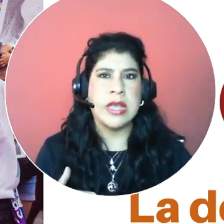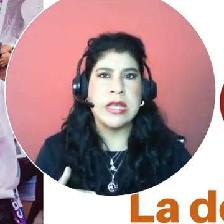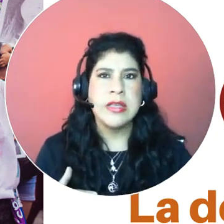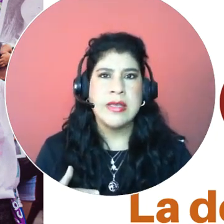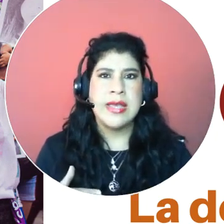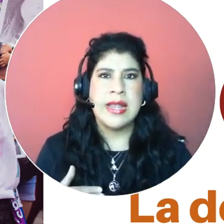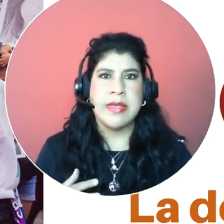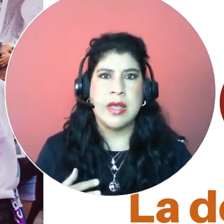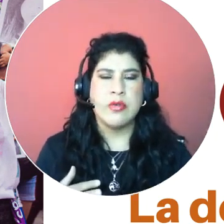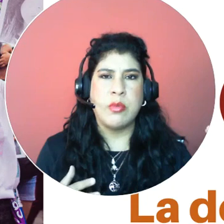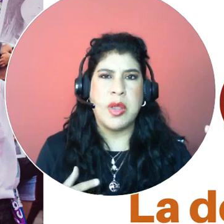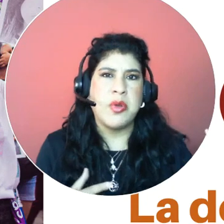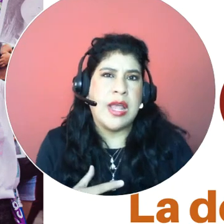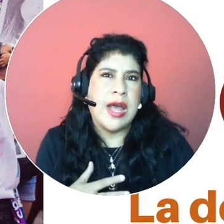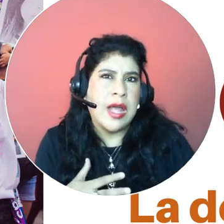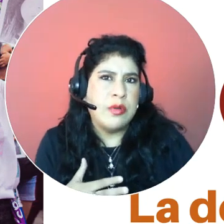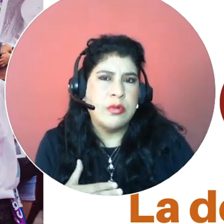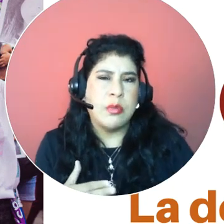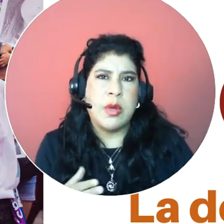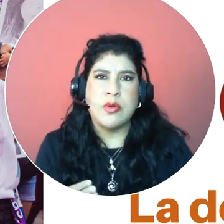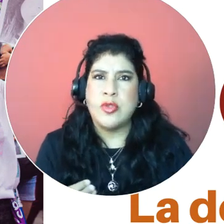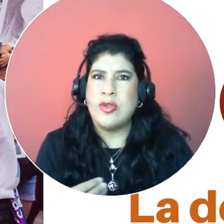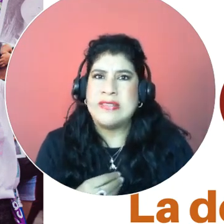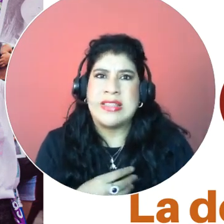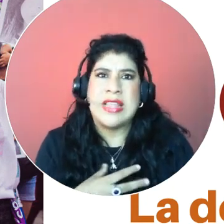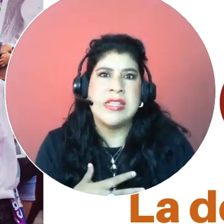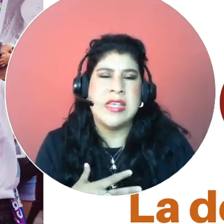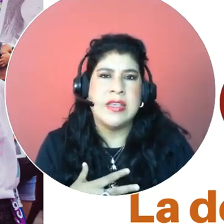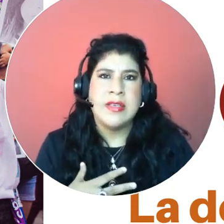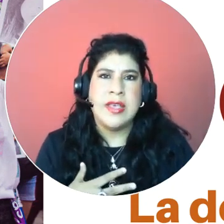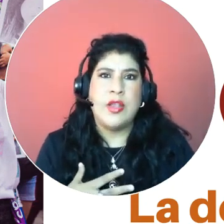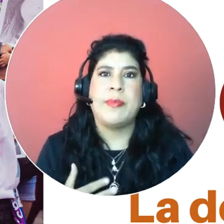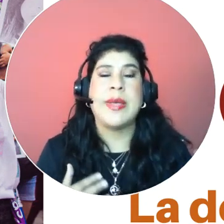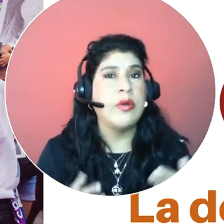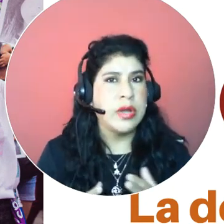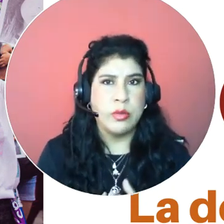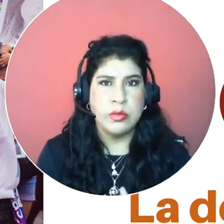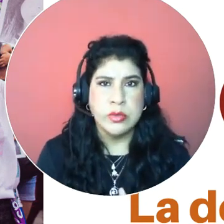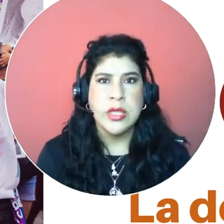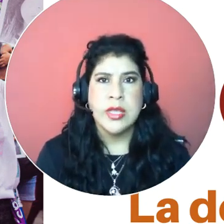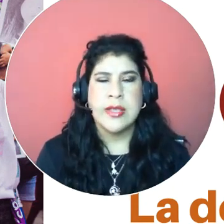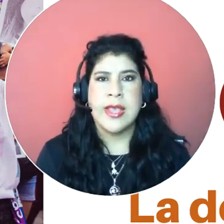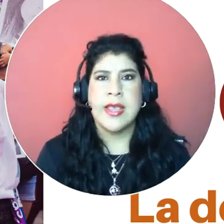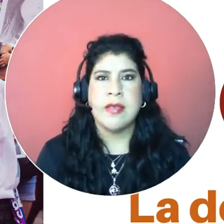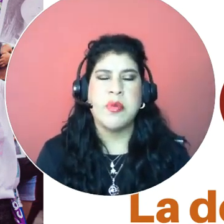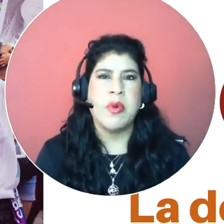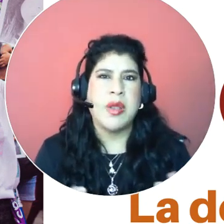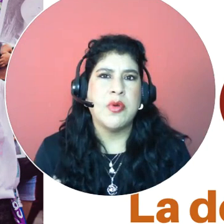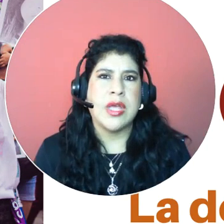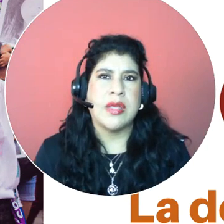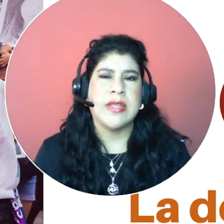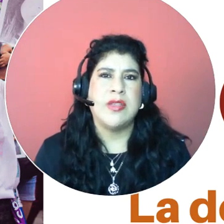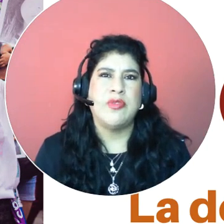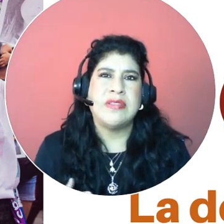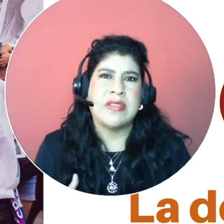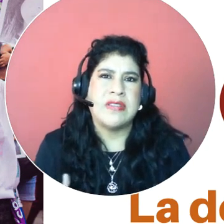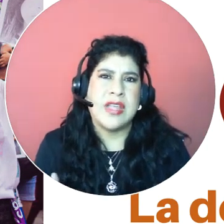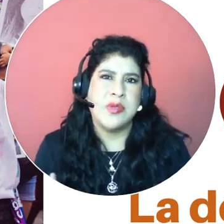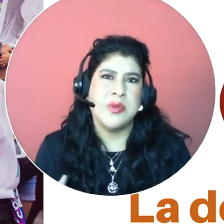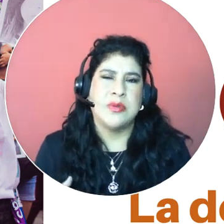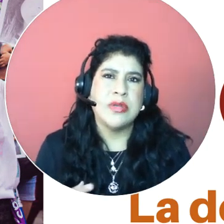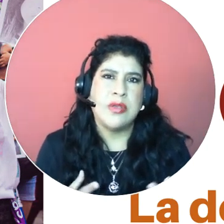noticia y la vean como algo lejano como algo que no les atañe y lo peor aún que como algo que que no